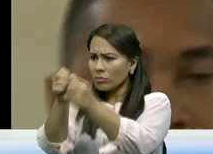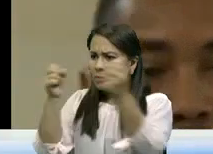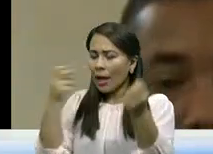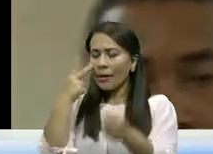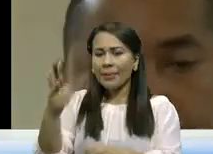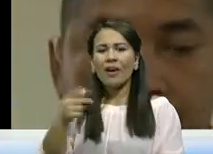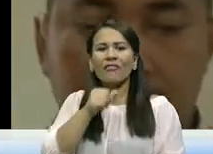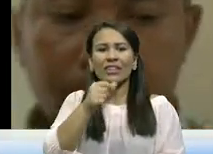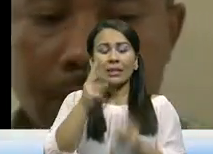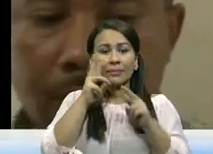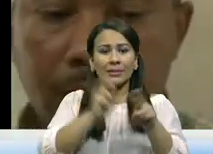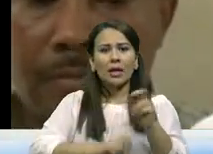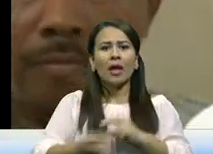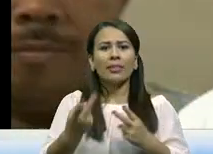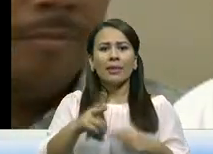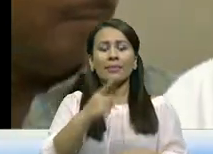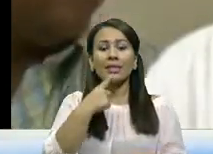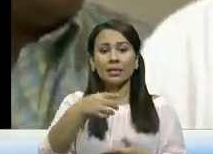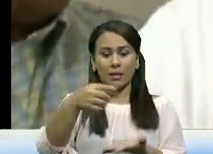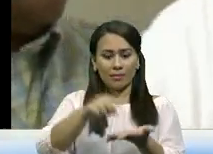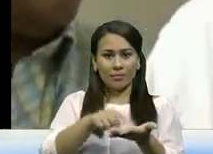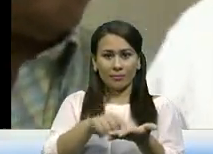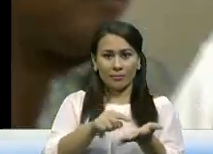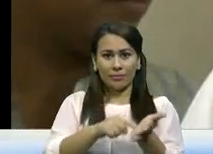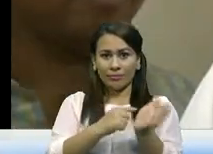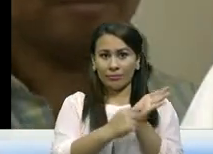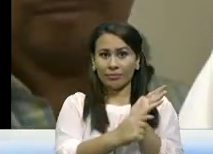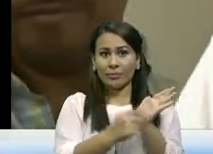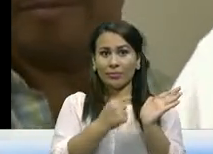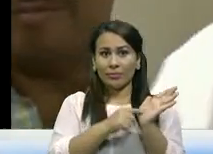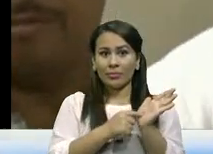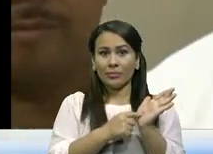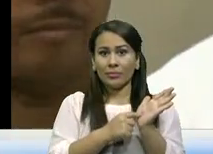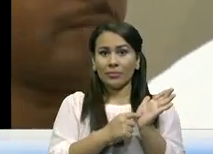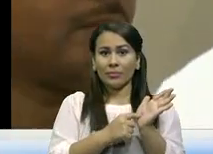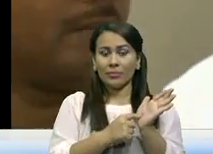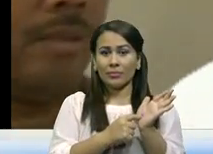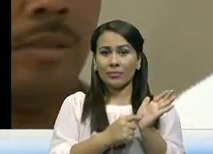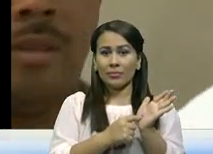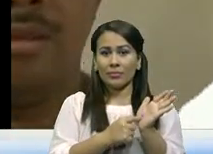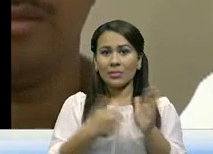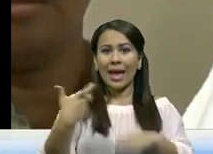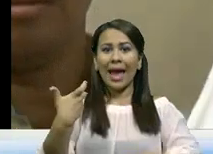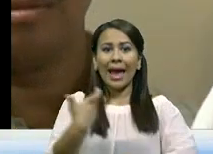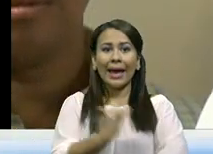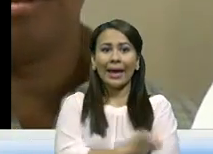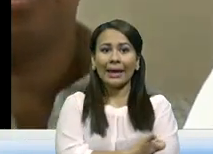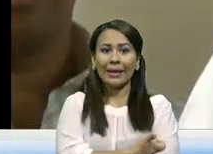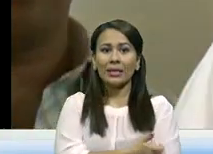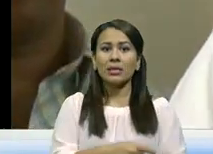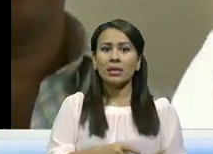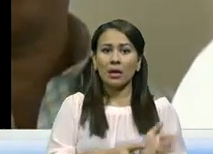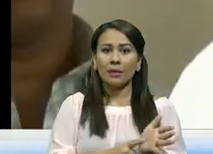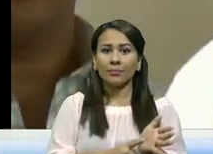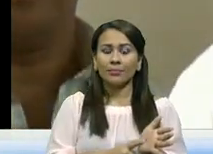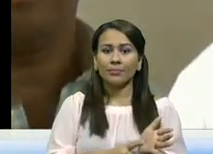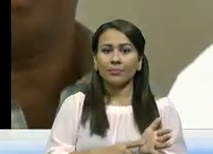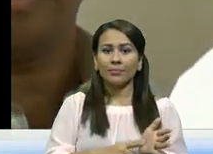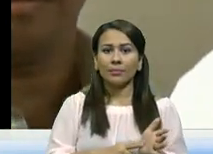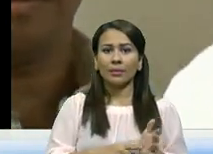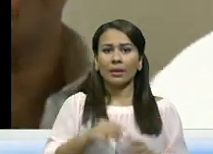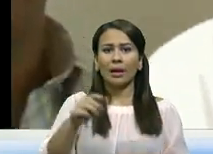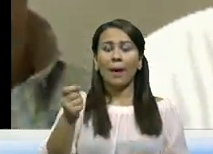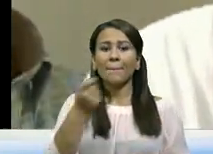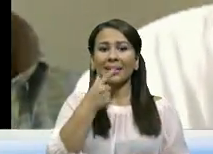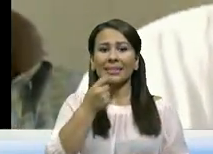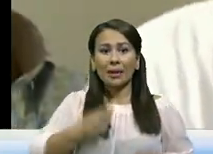compañeros. También mandan a comprar, por ejemplo, este es el de la jeringuilla, ¿sí? Metro Nidazol.